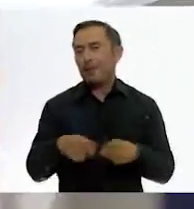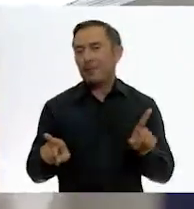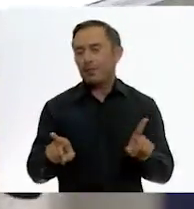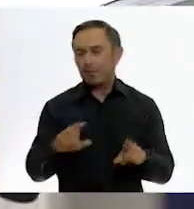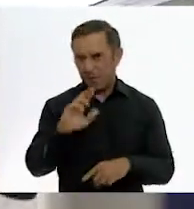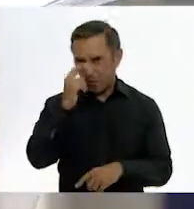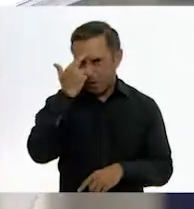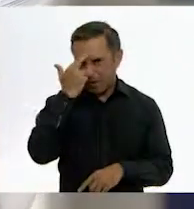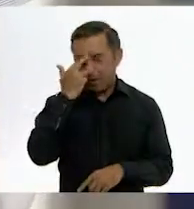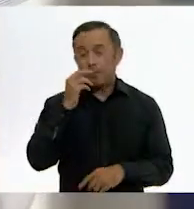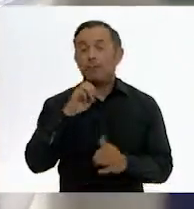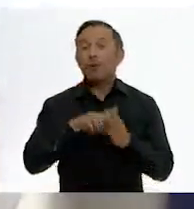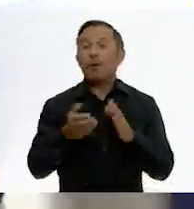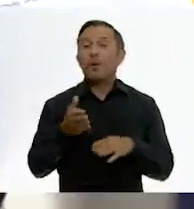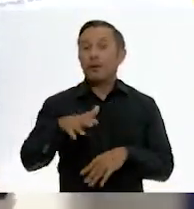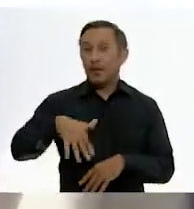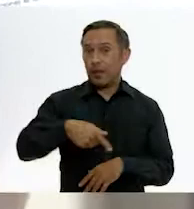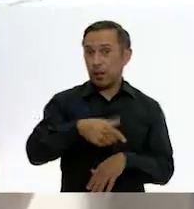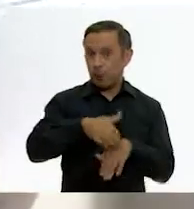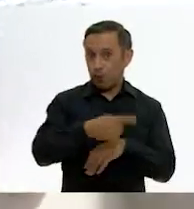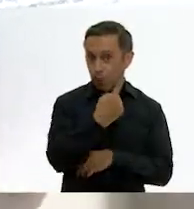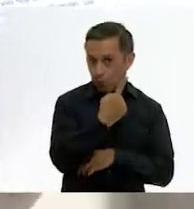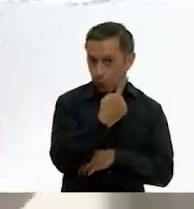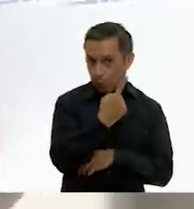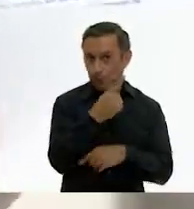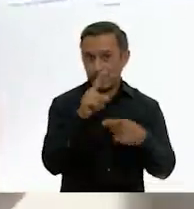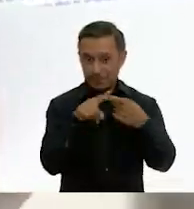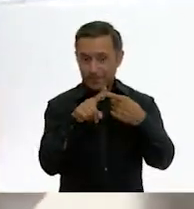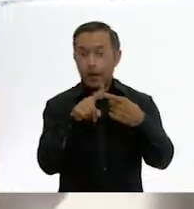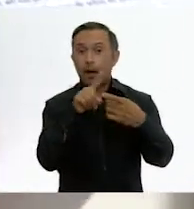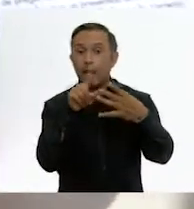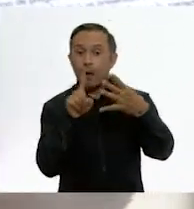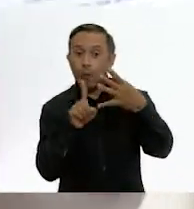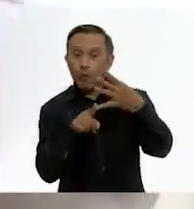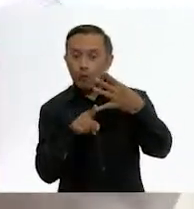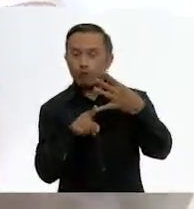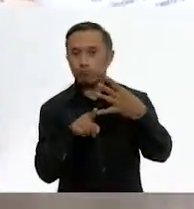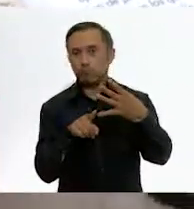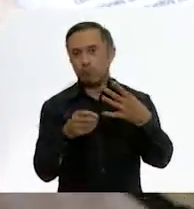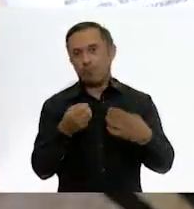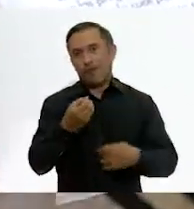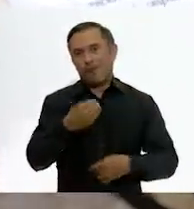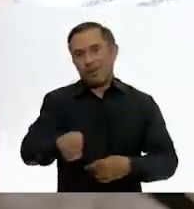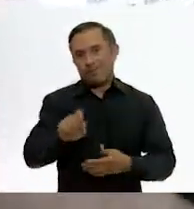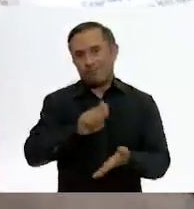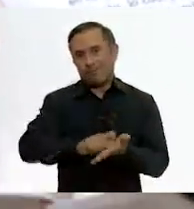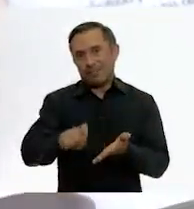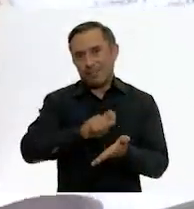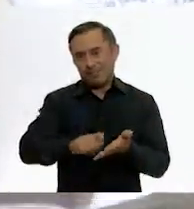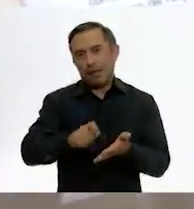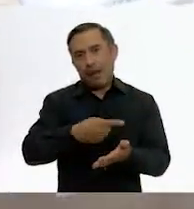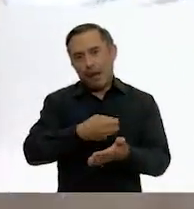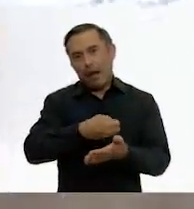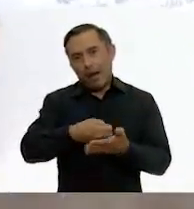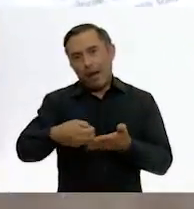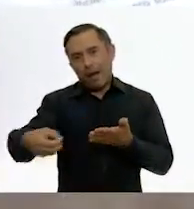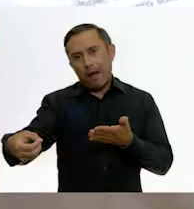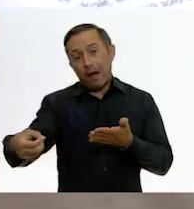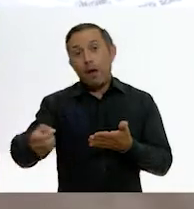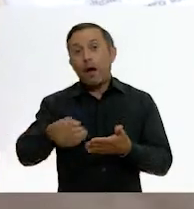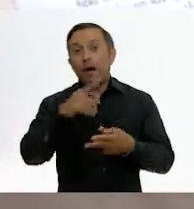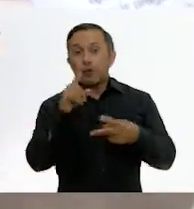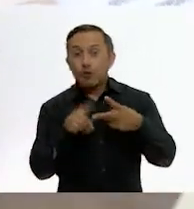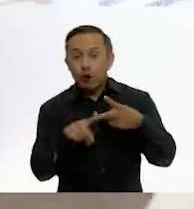en la 1 y en la 4 tuvimos que escribir en la 2 era de opción múltiple